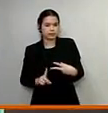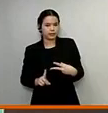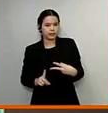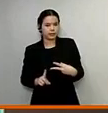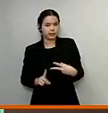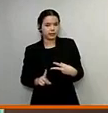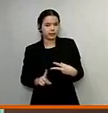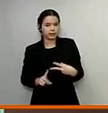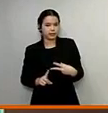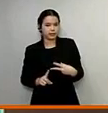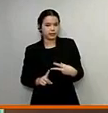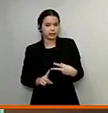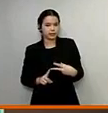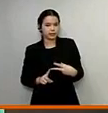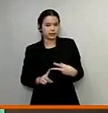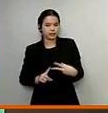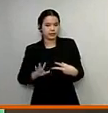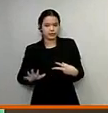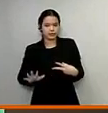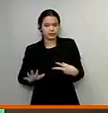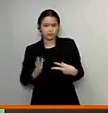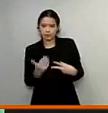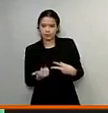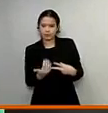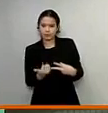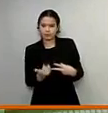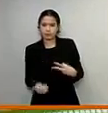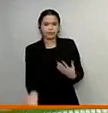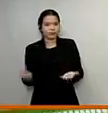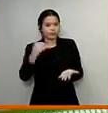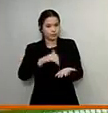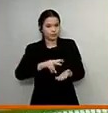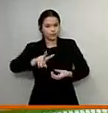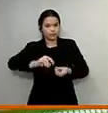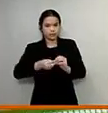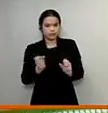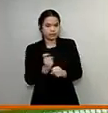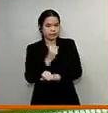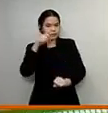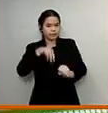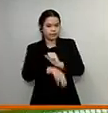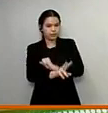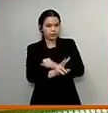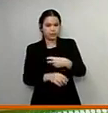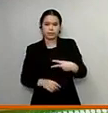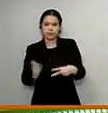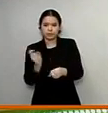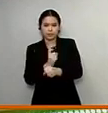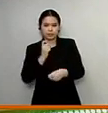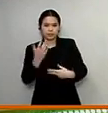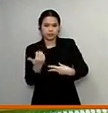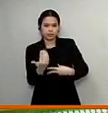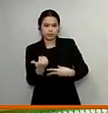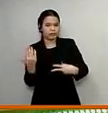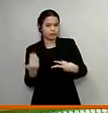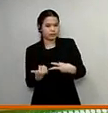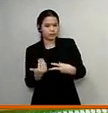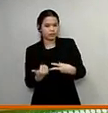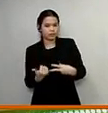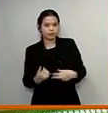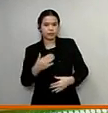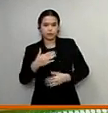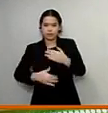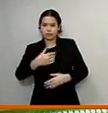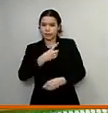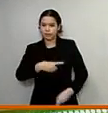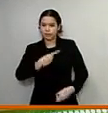dígito. 5, segundo número ganador, 15. Reitero con mucho gusto los dos números ganadores, 15 y 15. Continuamos